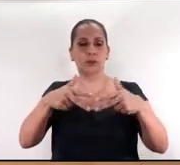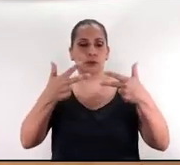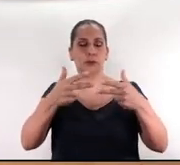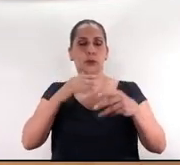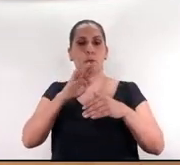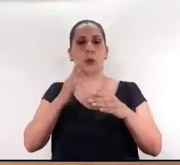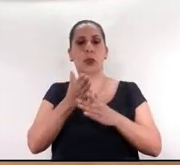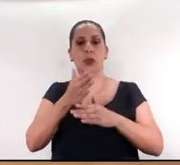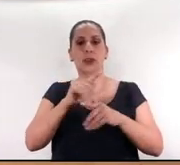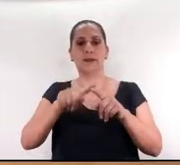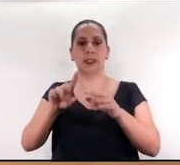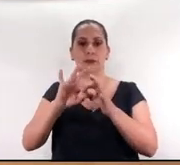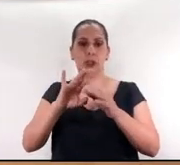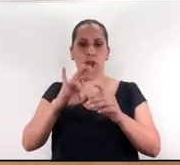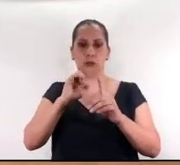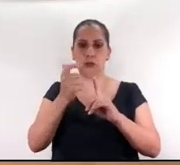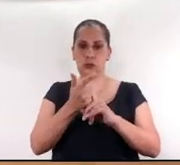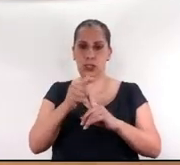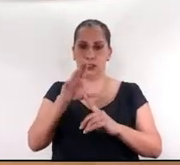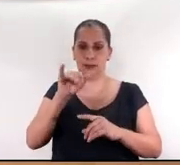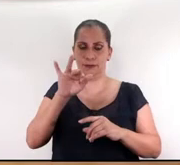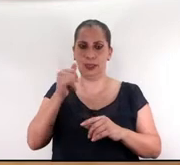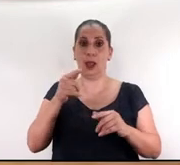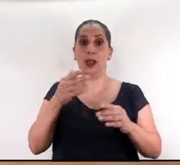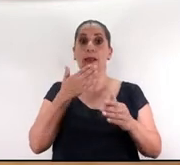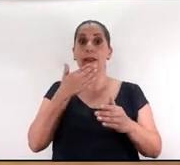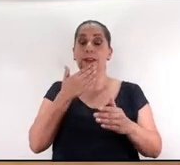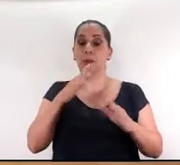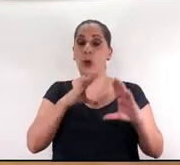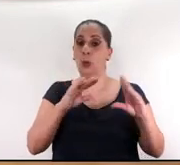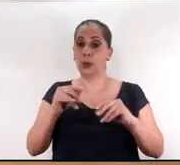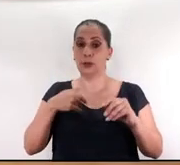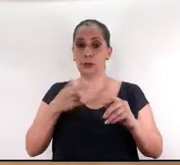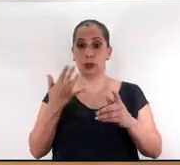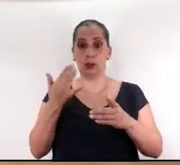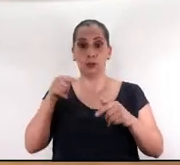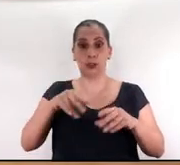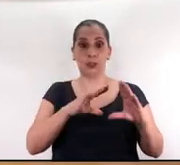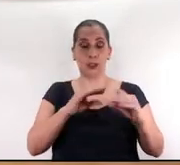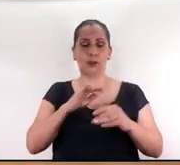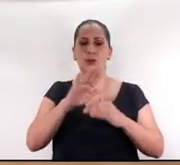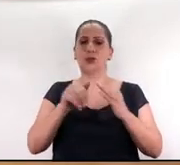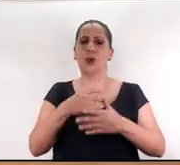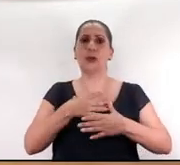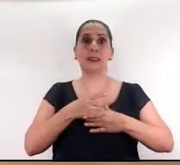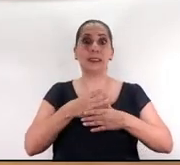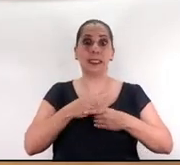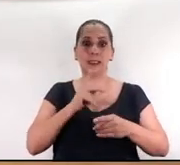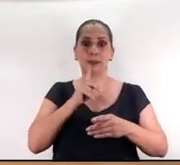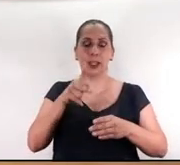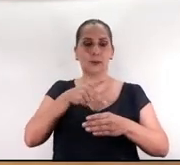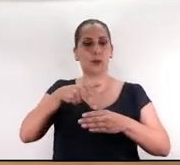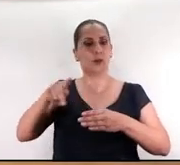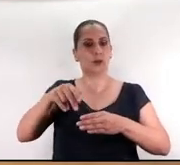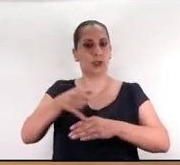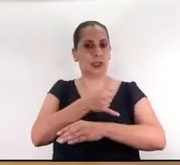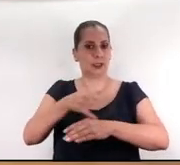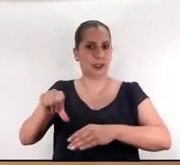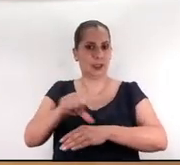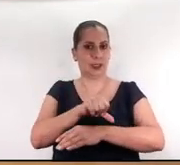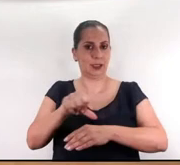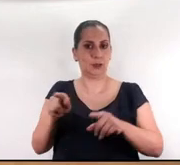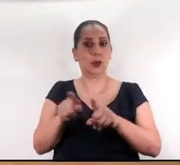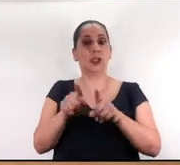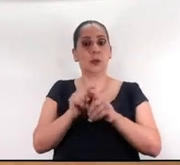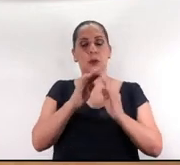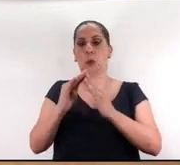sociales del CEFIA. Gracias por acompañarnos y esperamos que una noche más esta actividad sea de gran interés para todos los profesionales de las ingenierías y de la arquitectura, pero